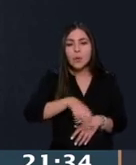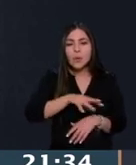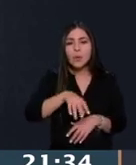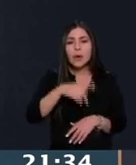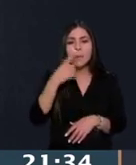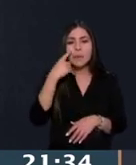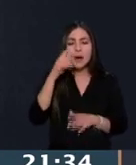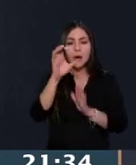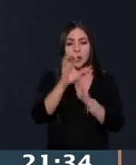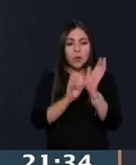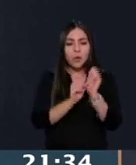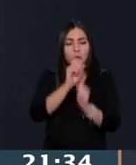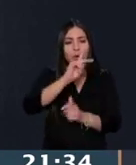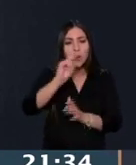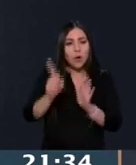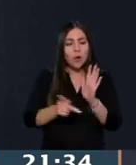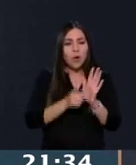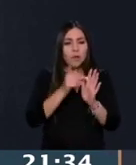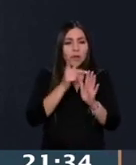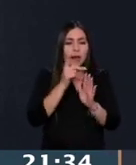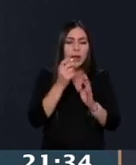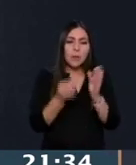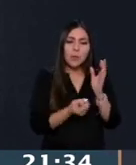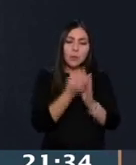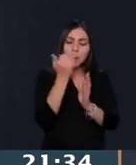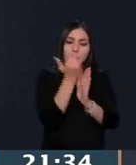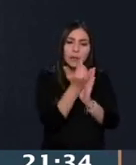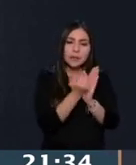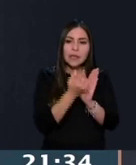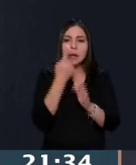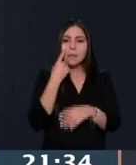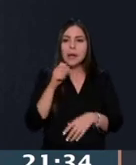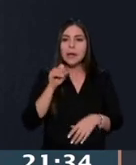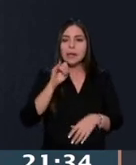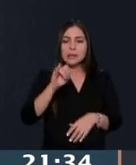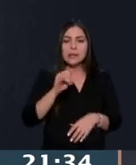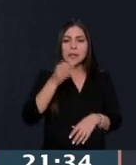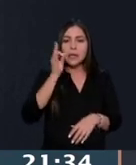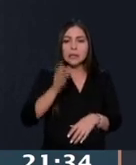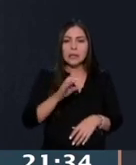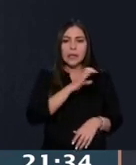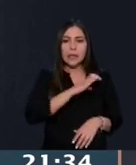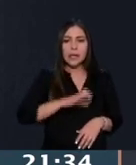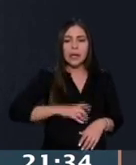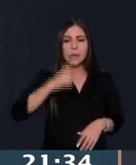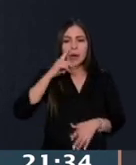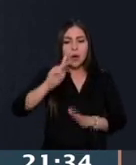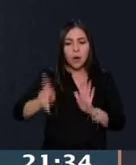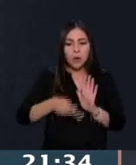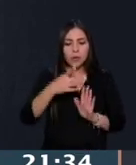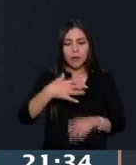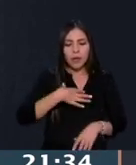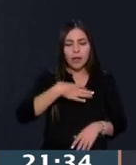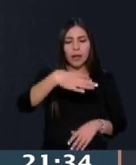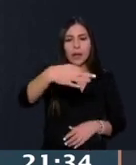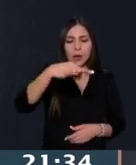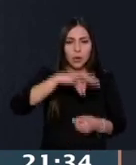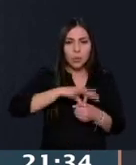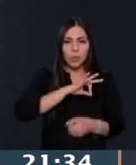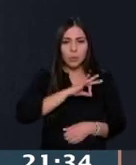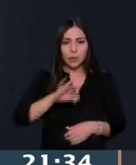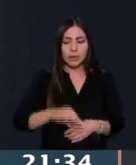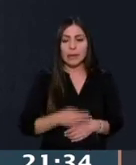la Constitución para permitir una candidatura a la reelección. Eso es lo que en la versión